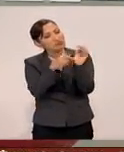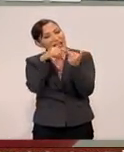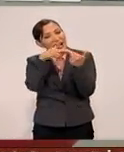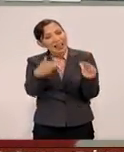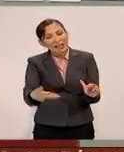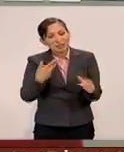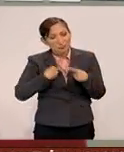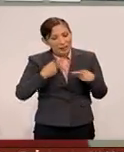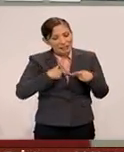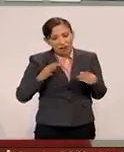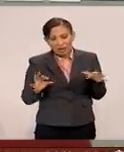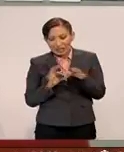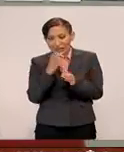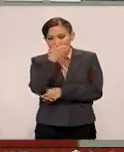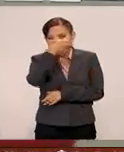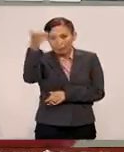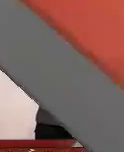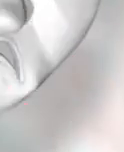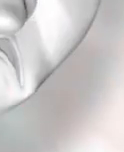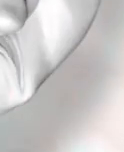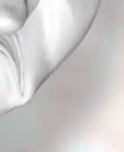relación de la ciudad y del campo.